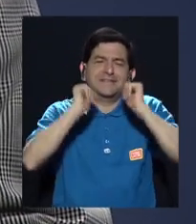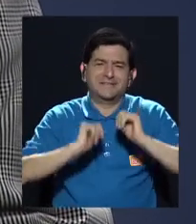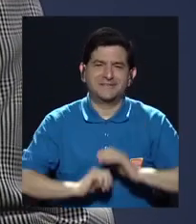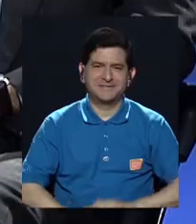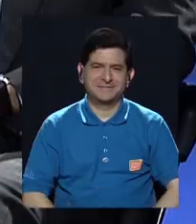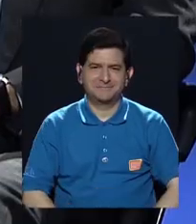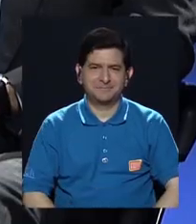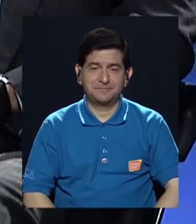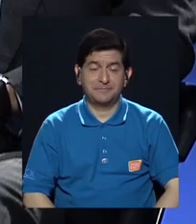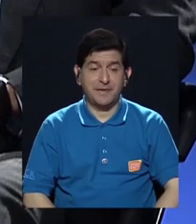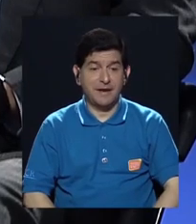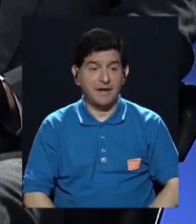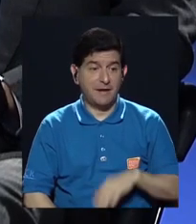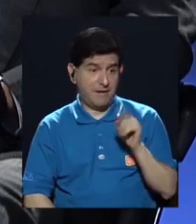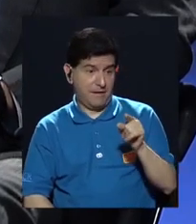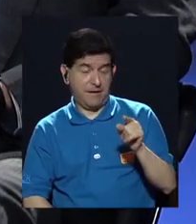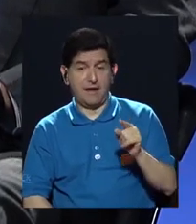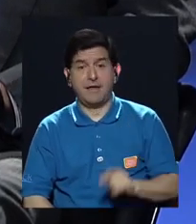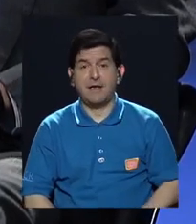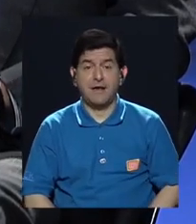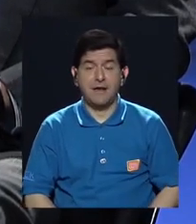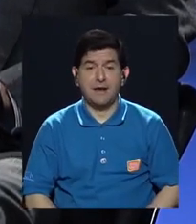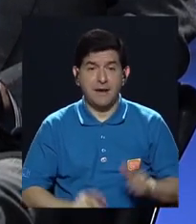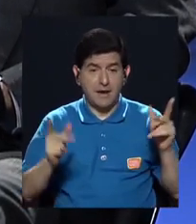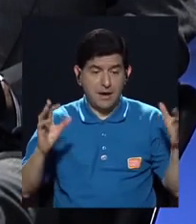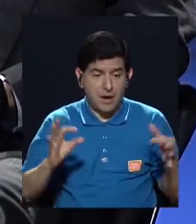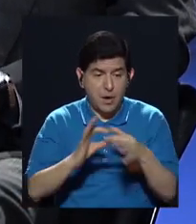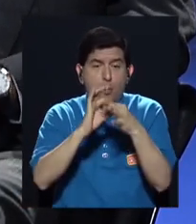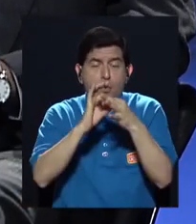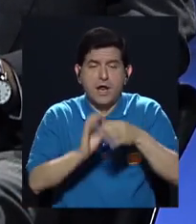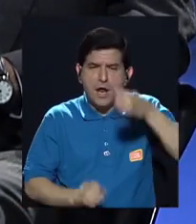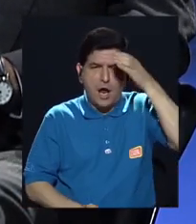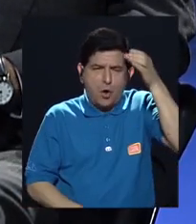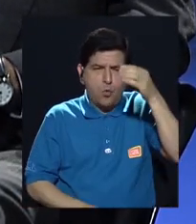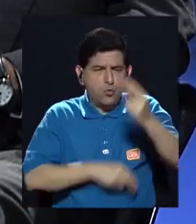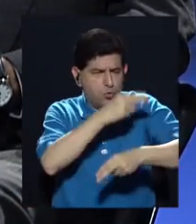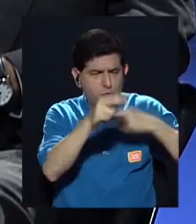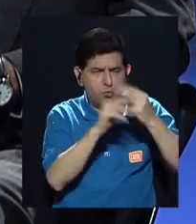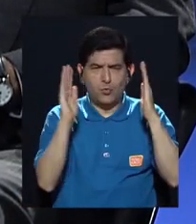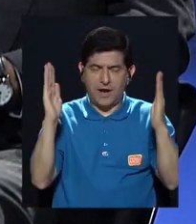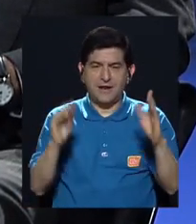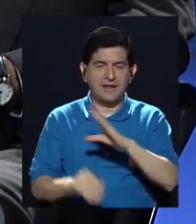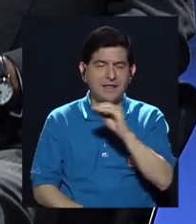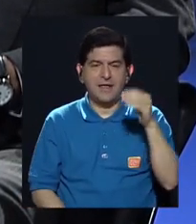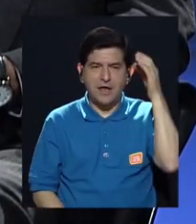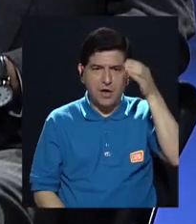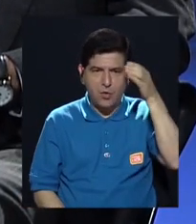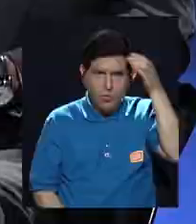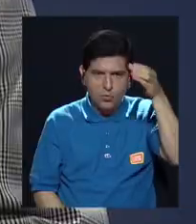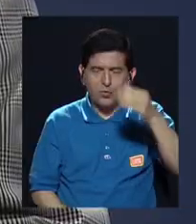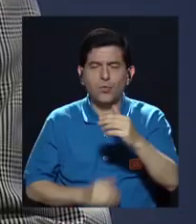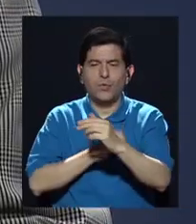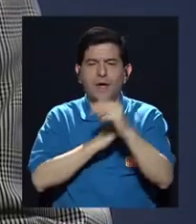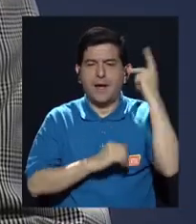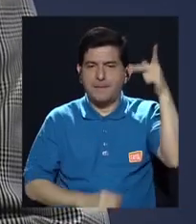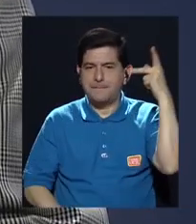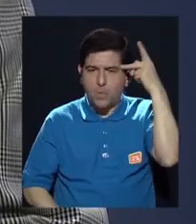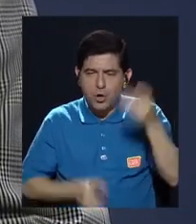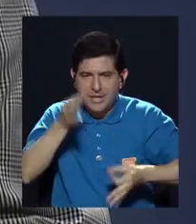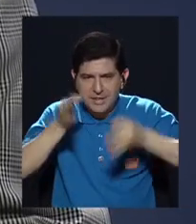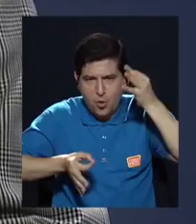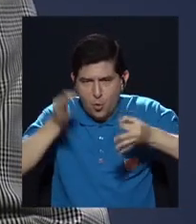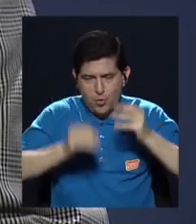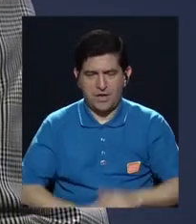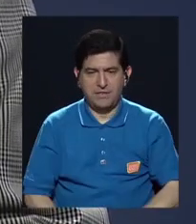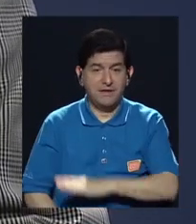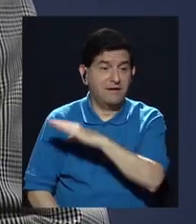extraordinarias. Entonces era un personaje que unía una cultura universal muy grande a una cultura política y